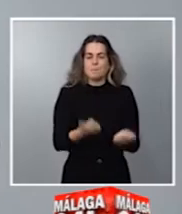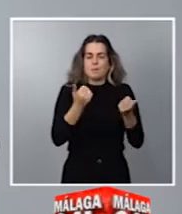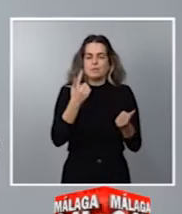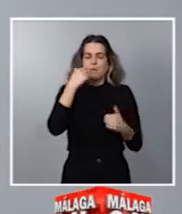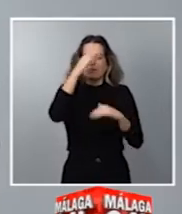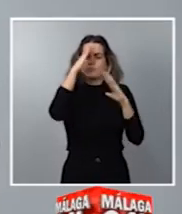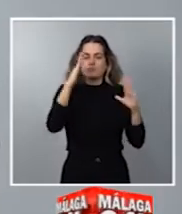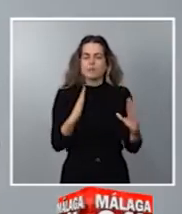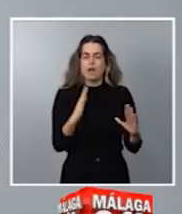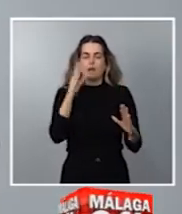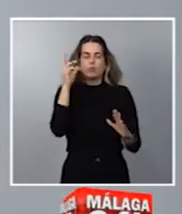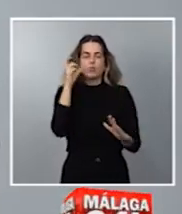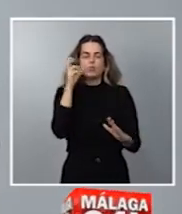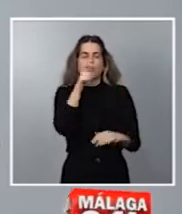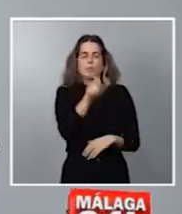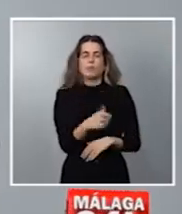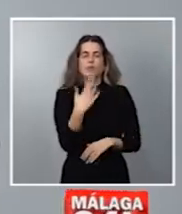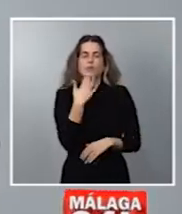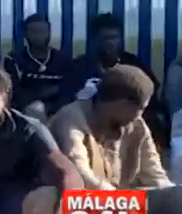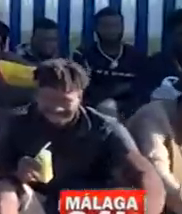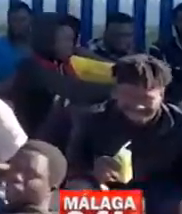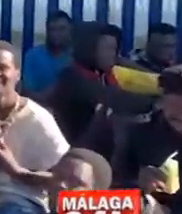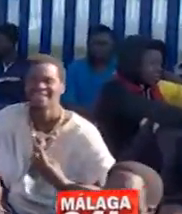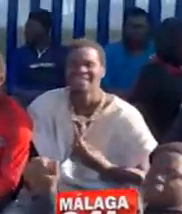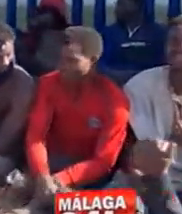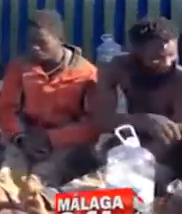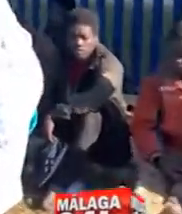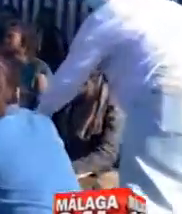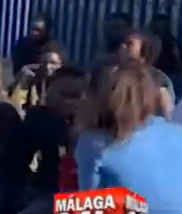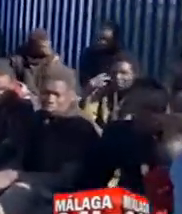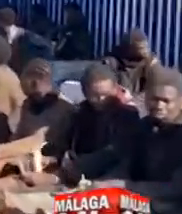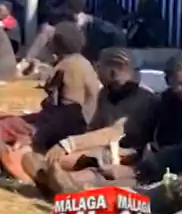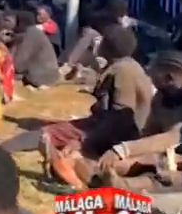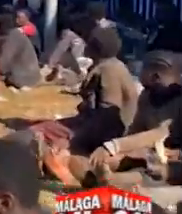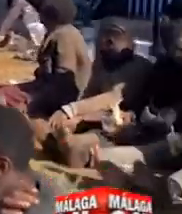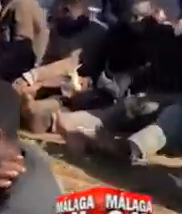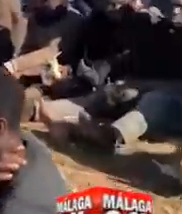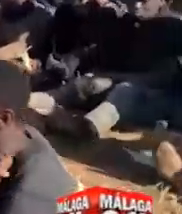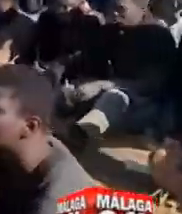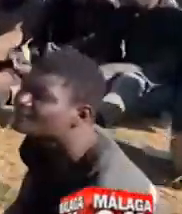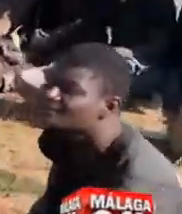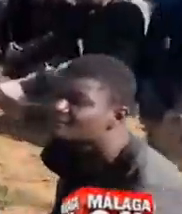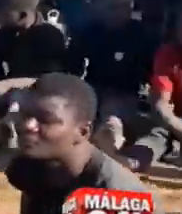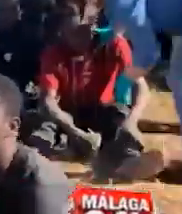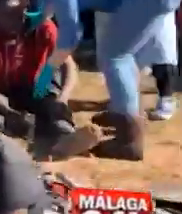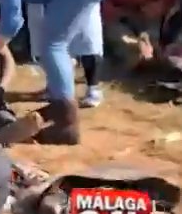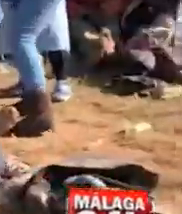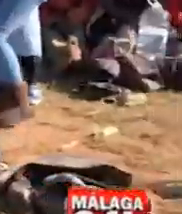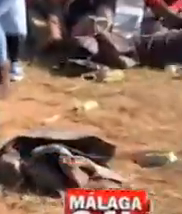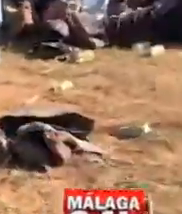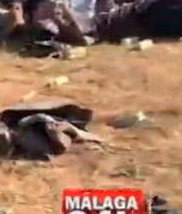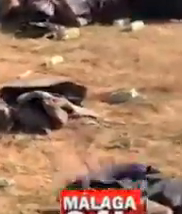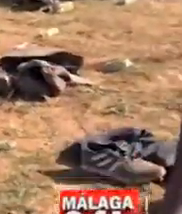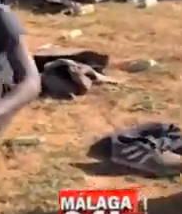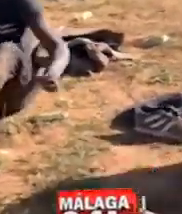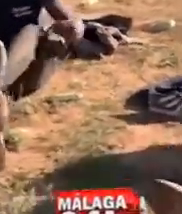estado acompañada por la ministra de Justicia, Pilar Llop, que ha detallado el anteproyecto de ley que regulará un nuevo procedimiento para determinar la